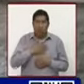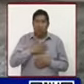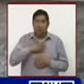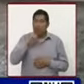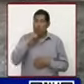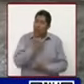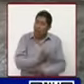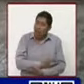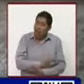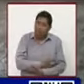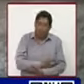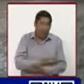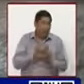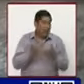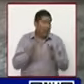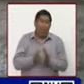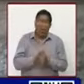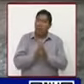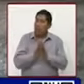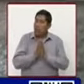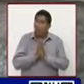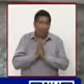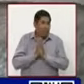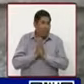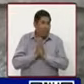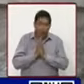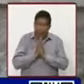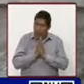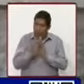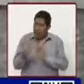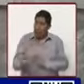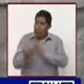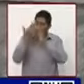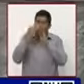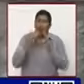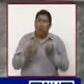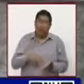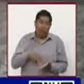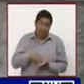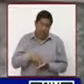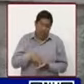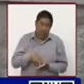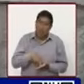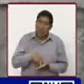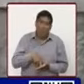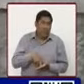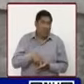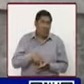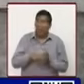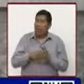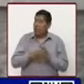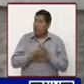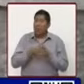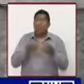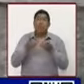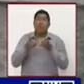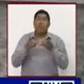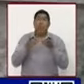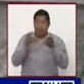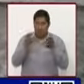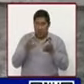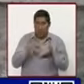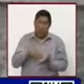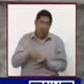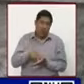hijita ya me pidió delante del colegio, se arrodilló, empezando de la dirección,